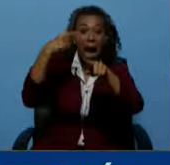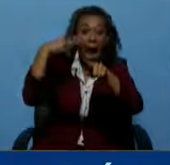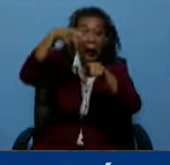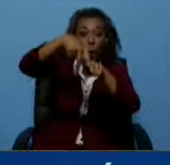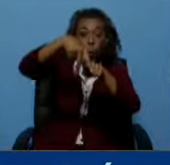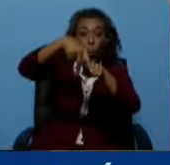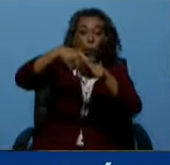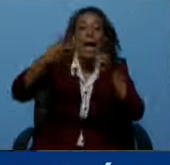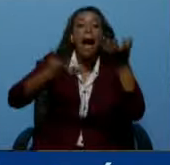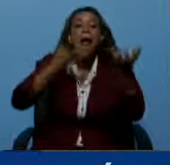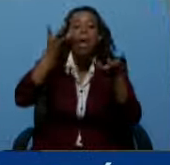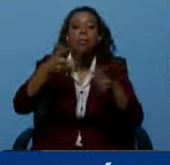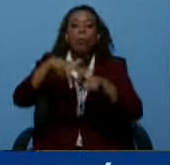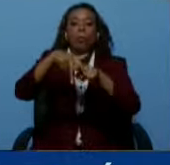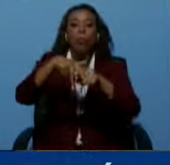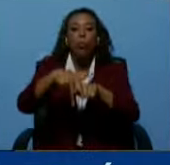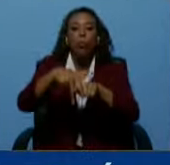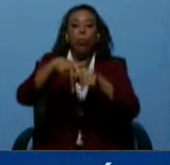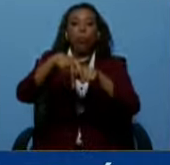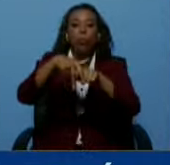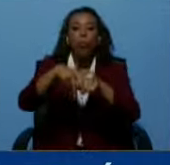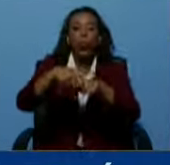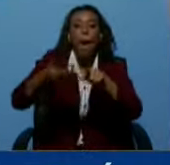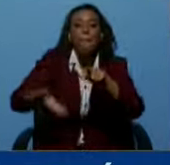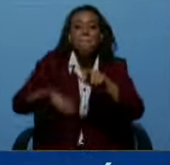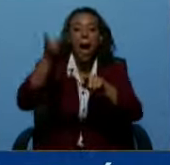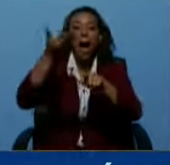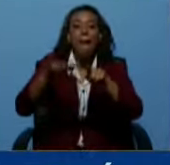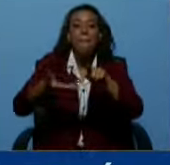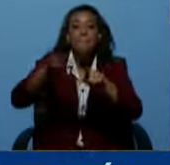realizando la marcha, la temperatura se incrementa.